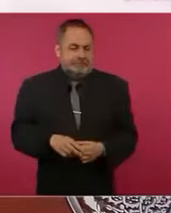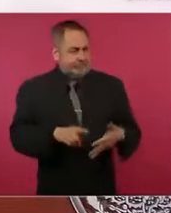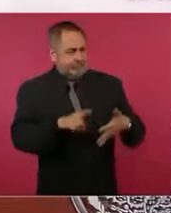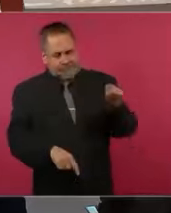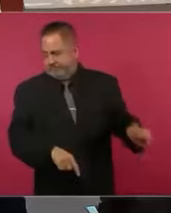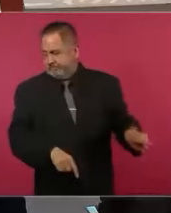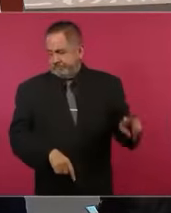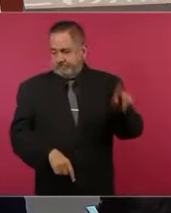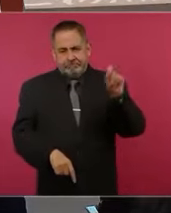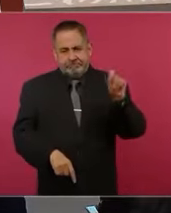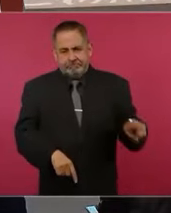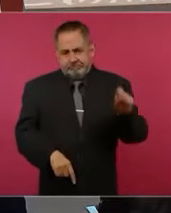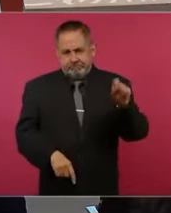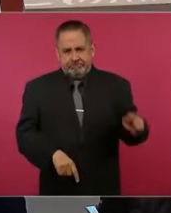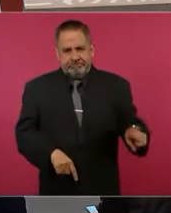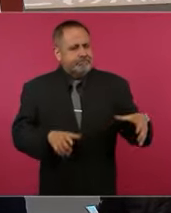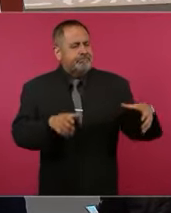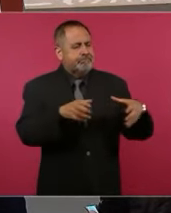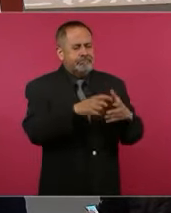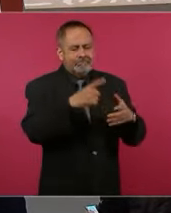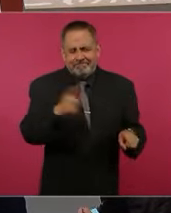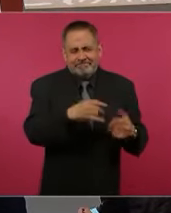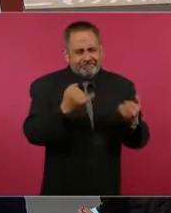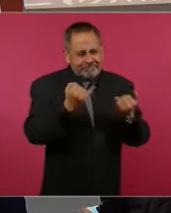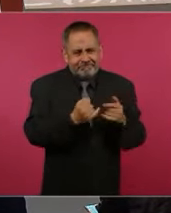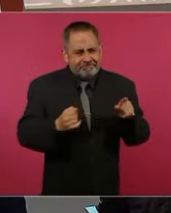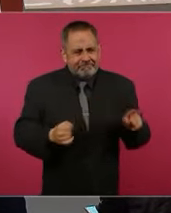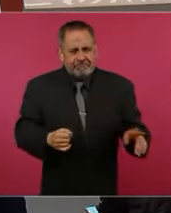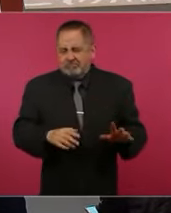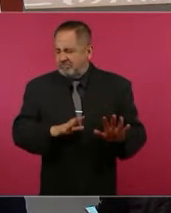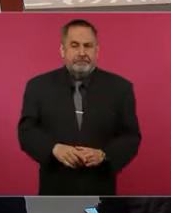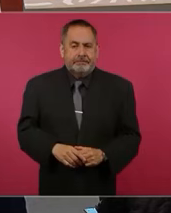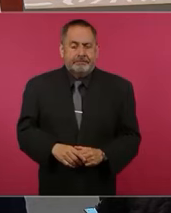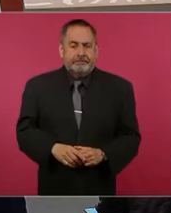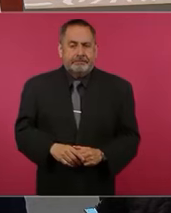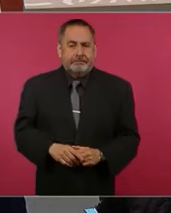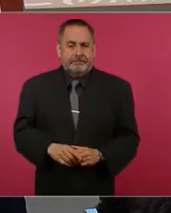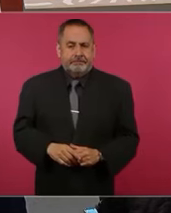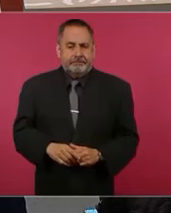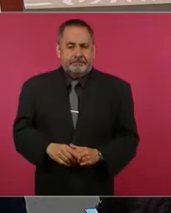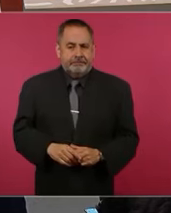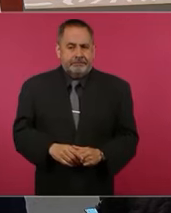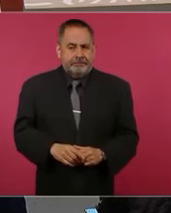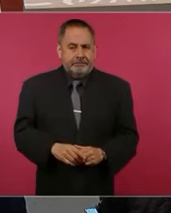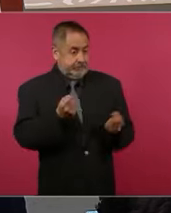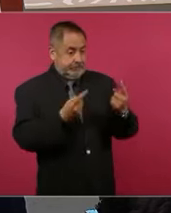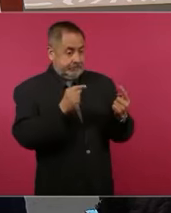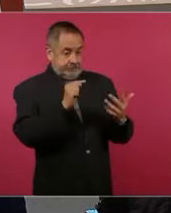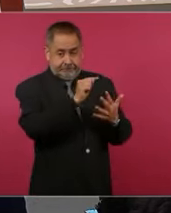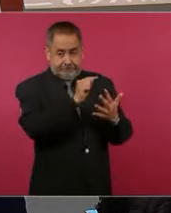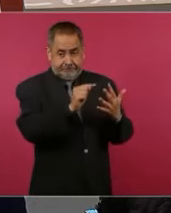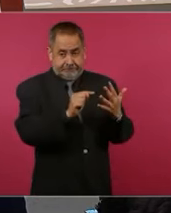son de este corte de Aguilar, todos. Y unos ahí que,